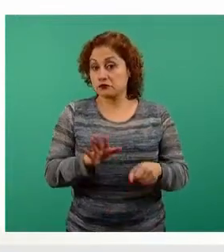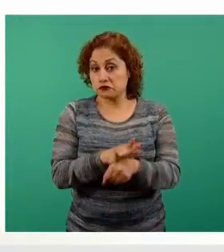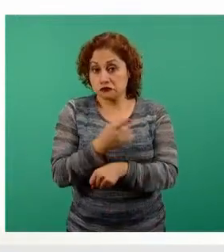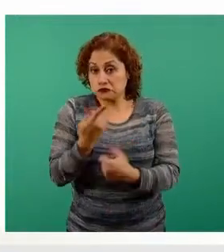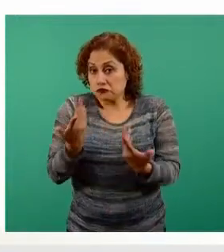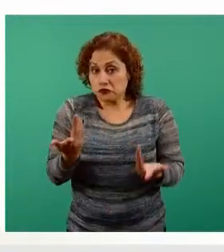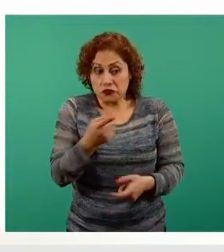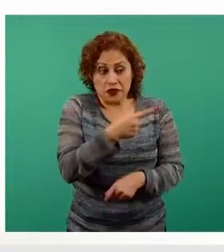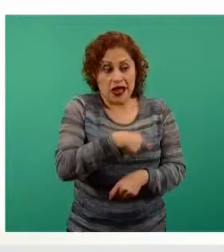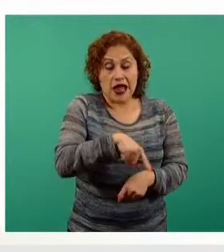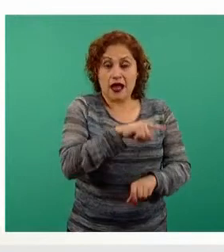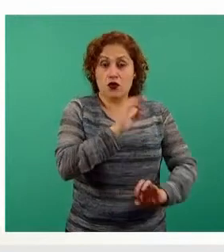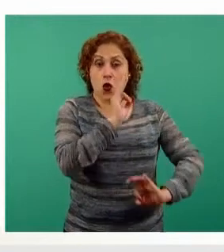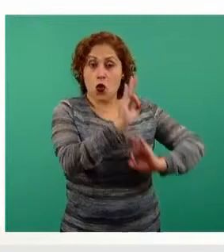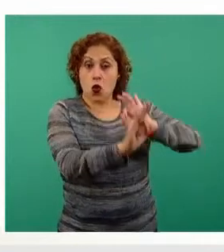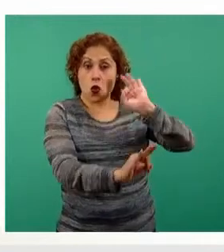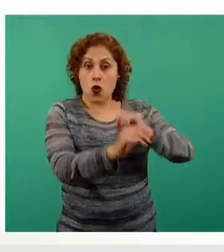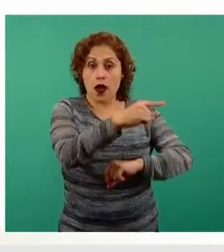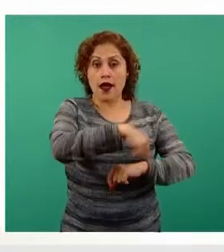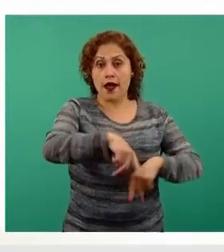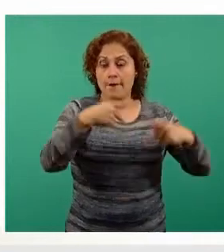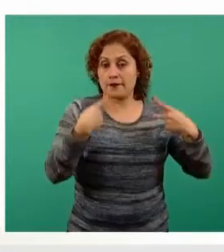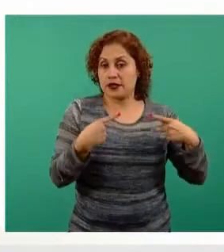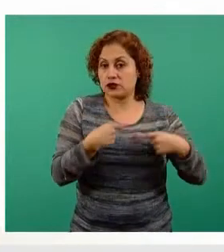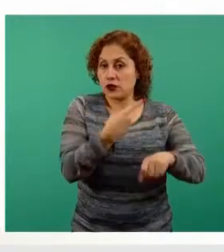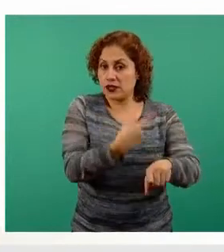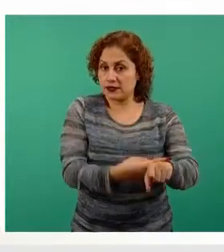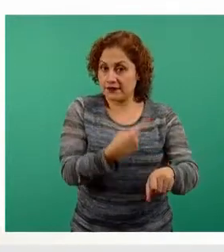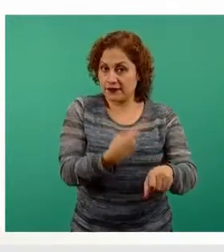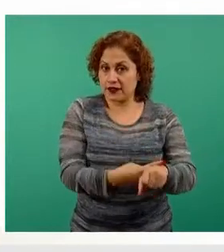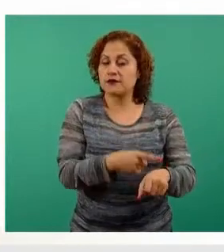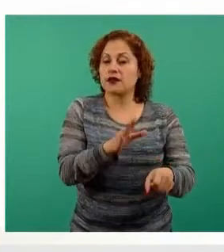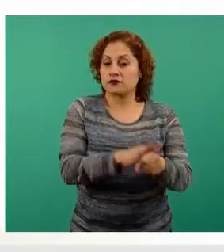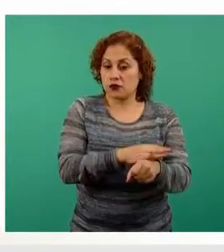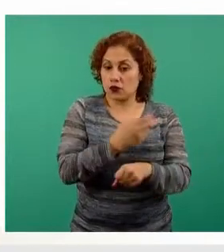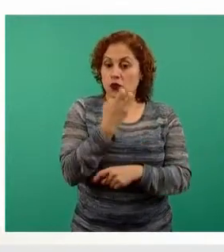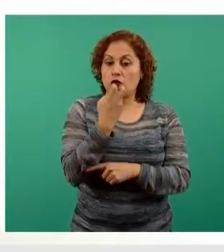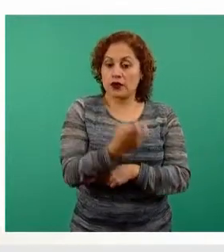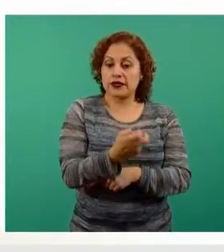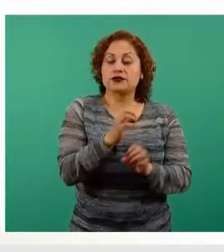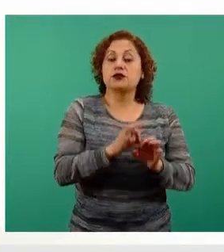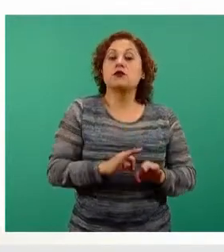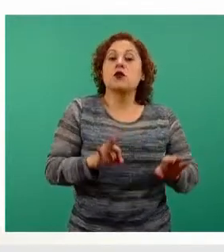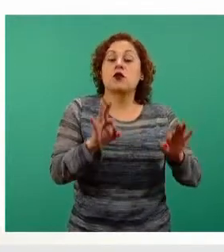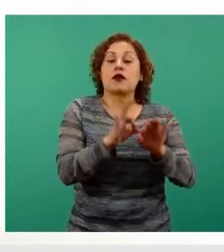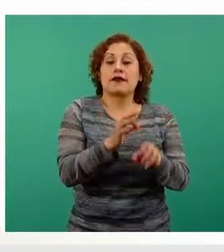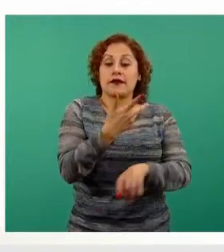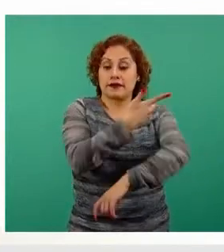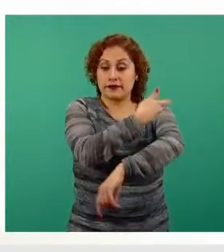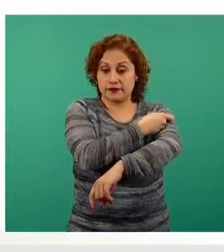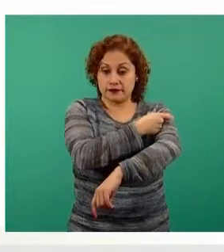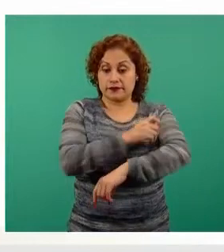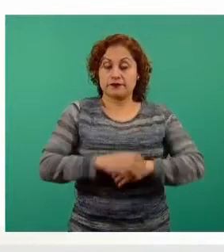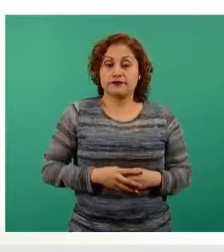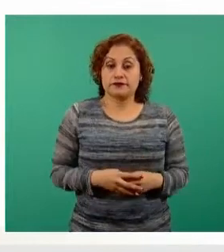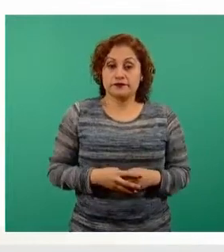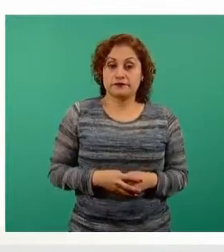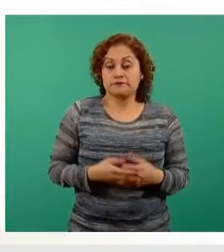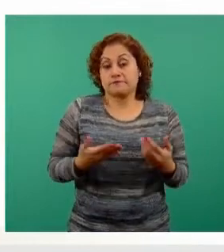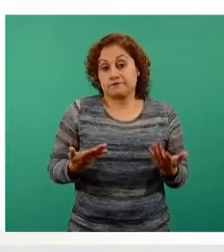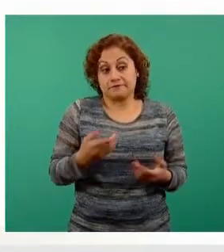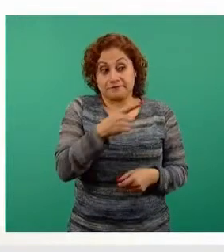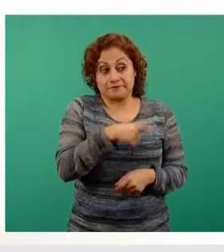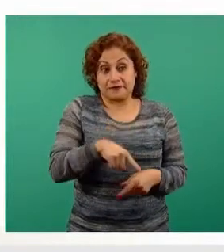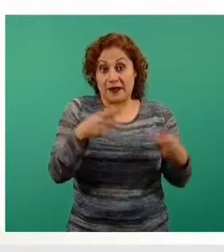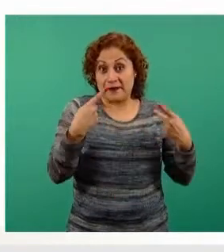están como respondientes de primera línea ante el COVID-19. Si no fuera precisamente por